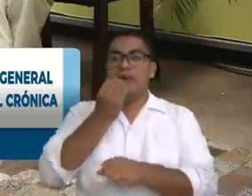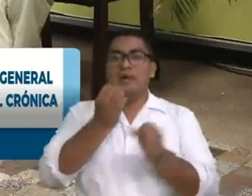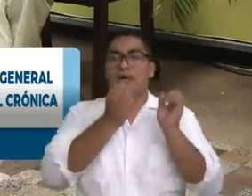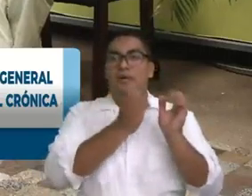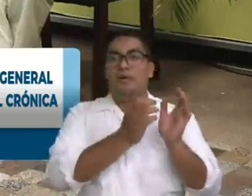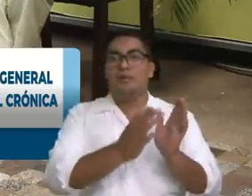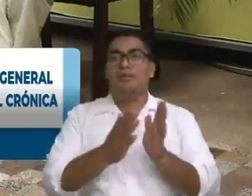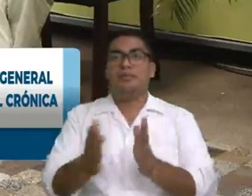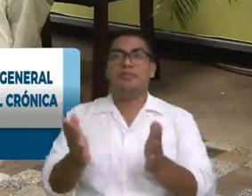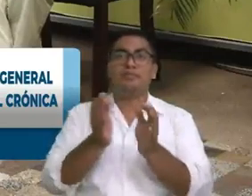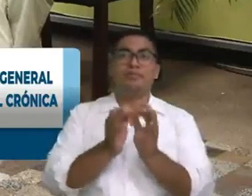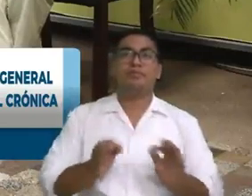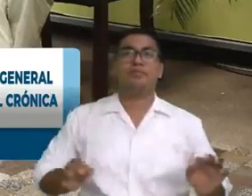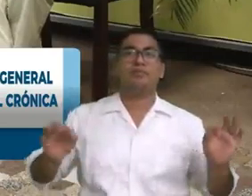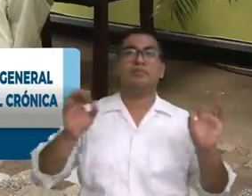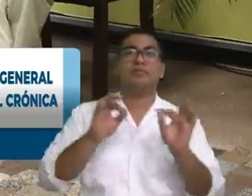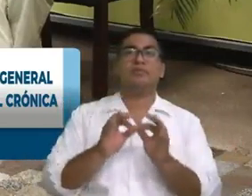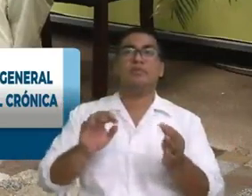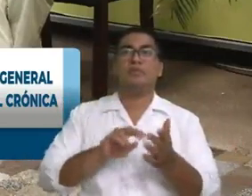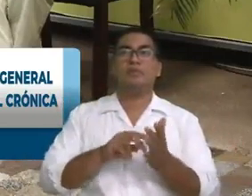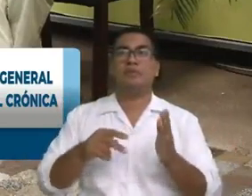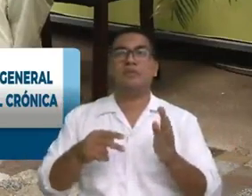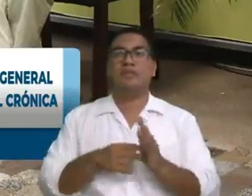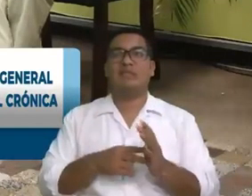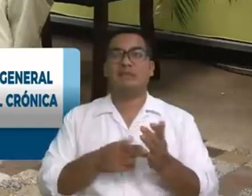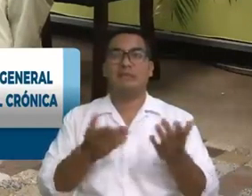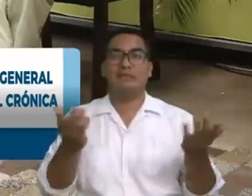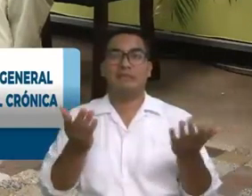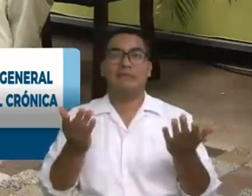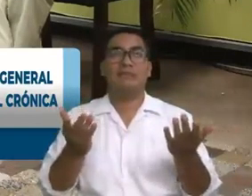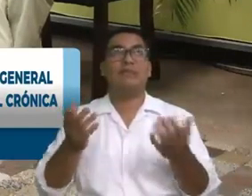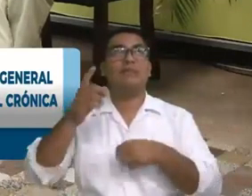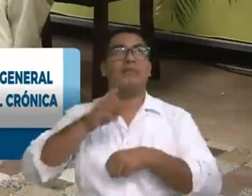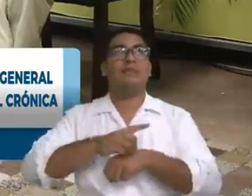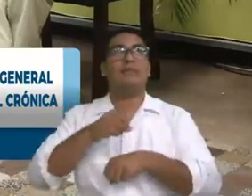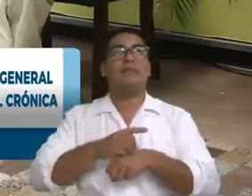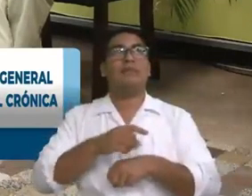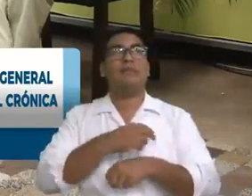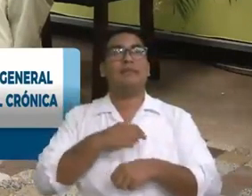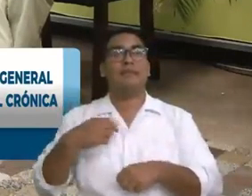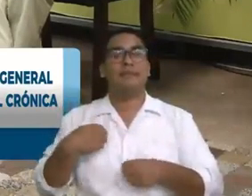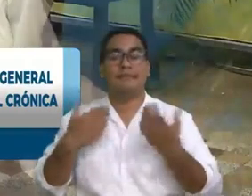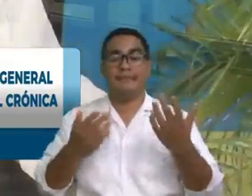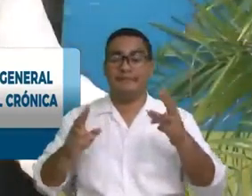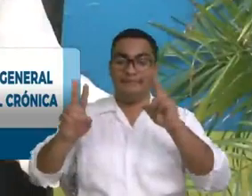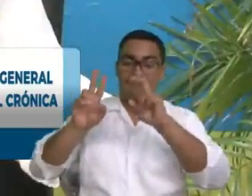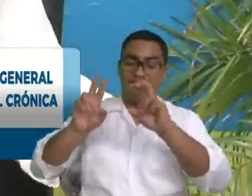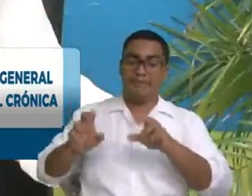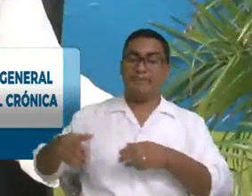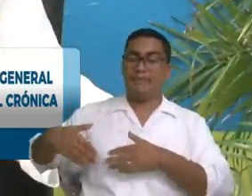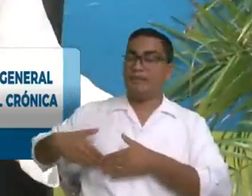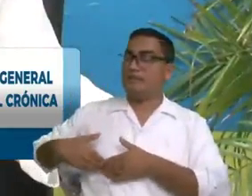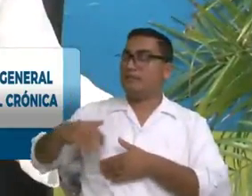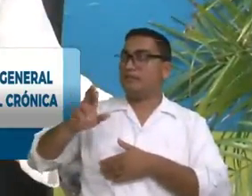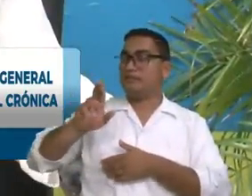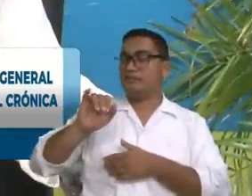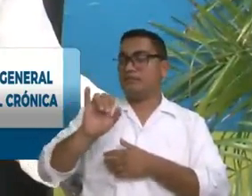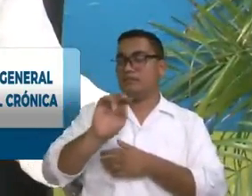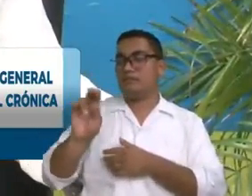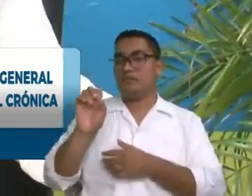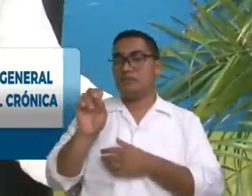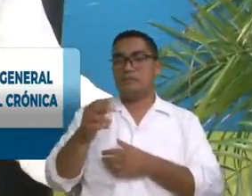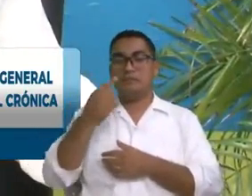alimentos y le llevamos un seguimiento. Asimismo el médico le está haciendo sus chequeos renales periódicamente y